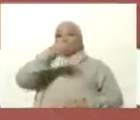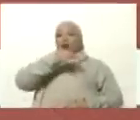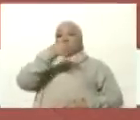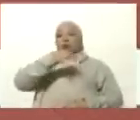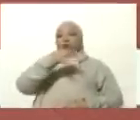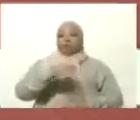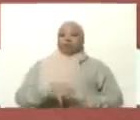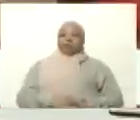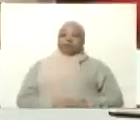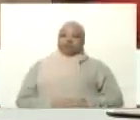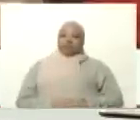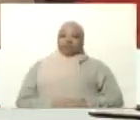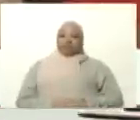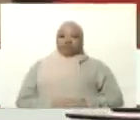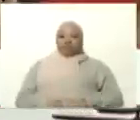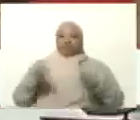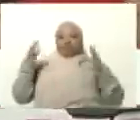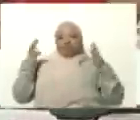compañeras.